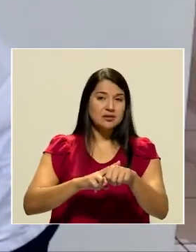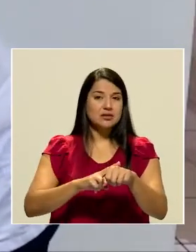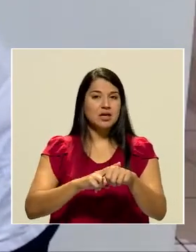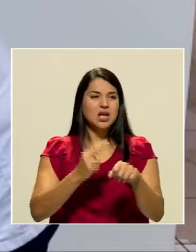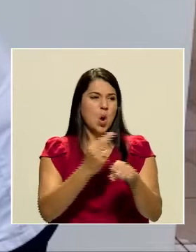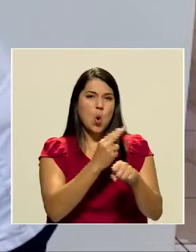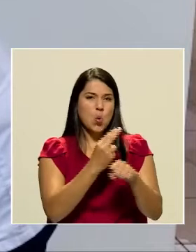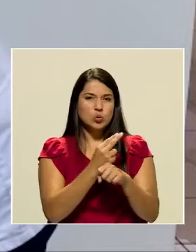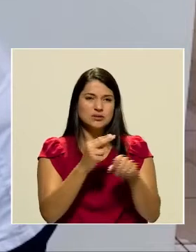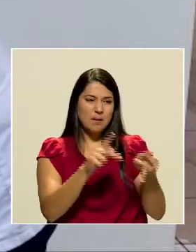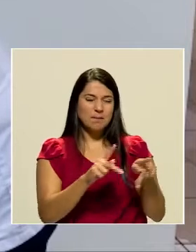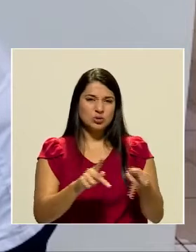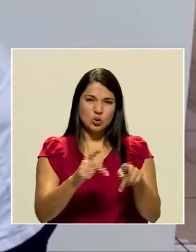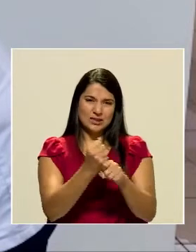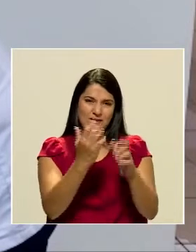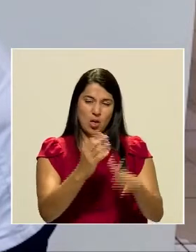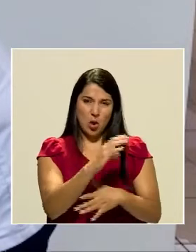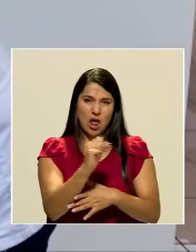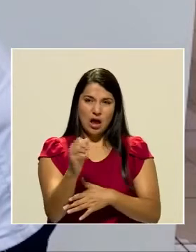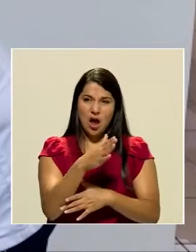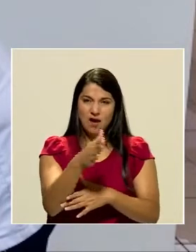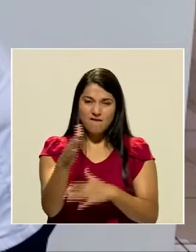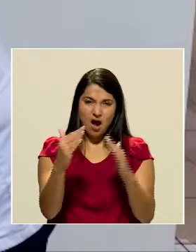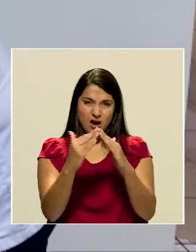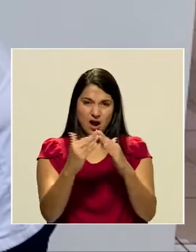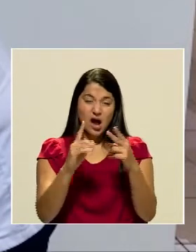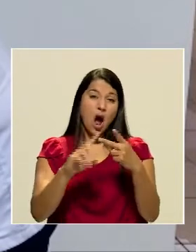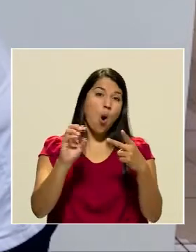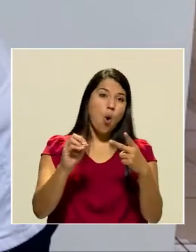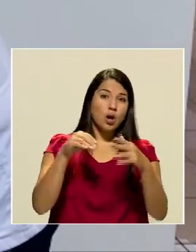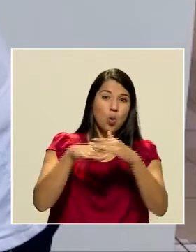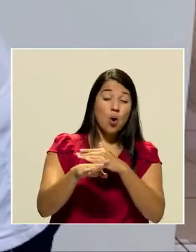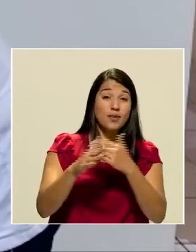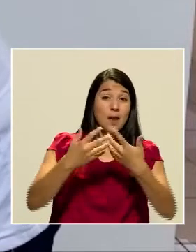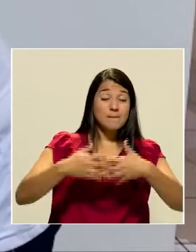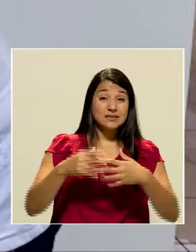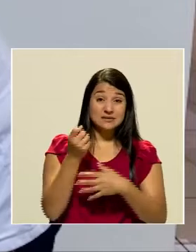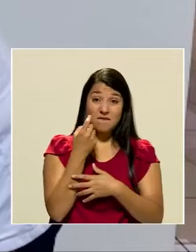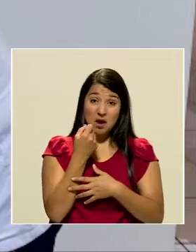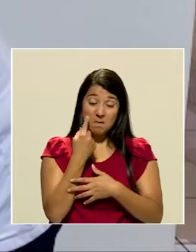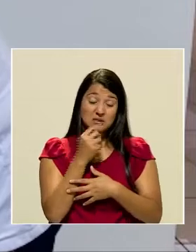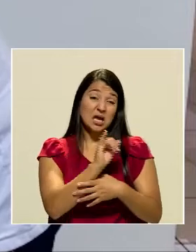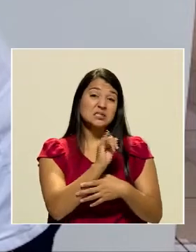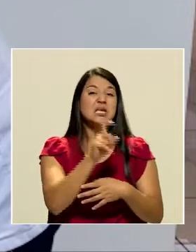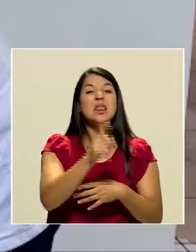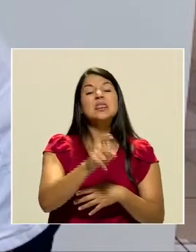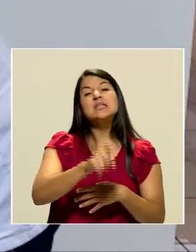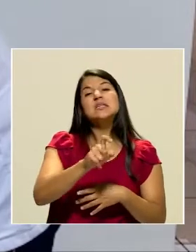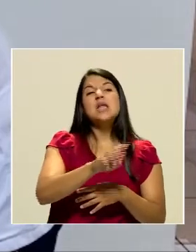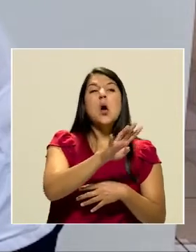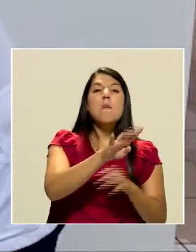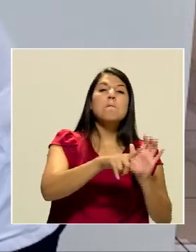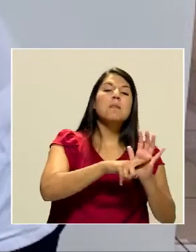los ATAPs en sus hieleritas o las que están en las farmacias en refrigeradoras, se mantienen a 4 o